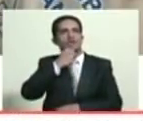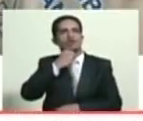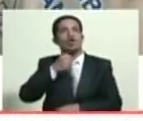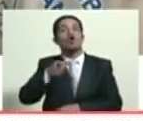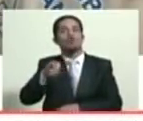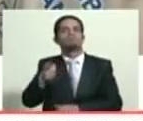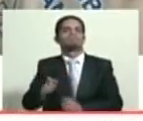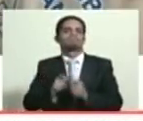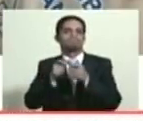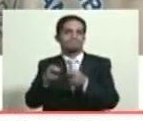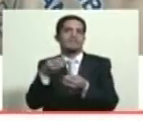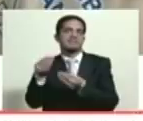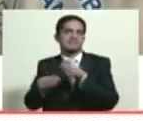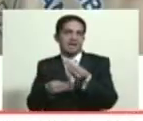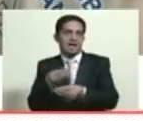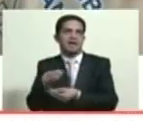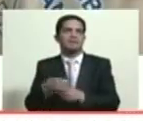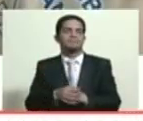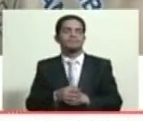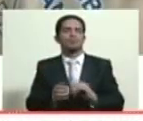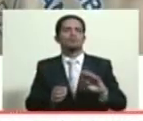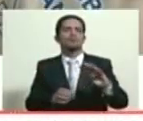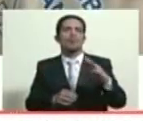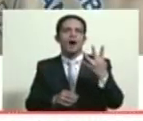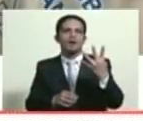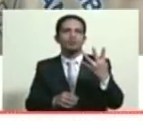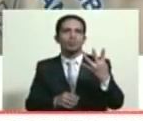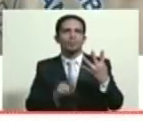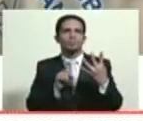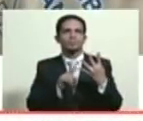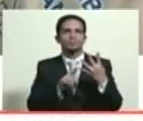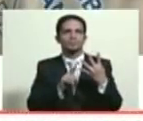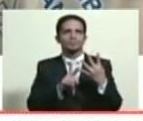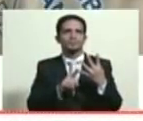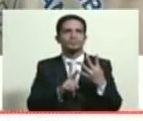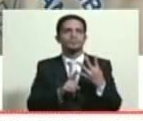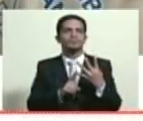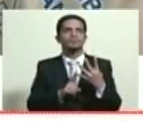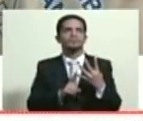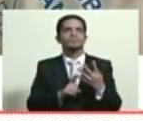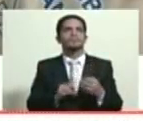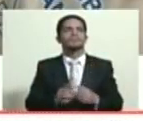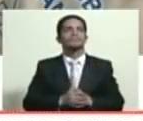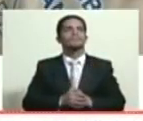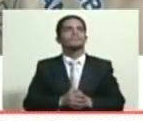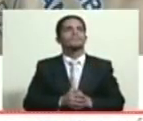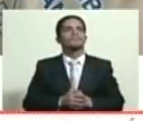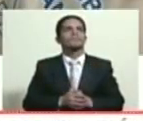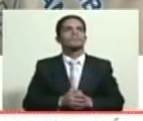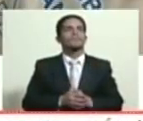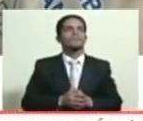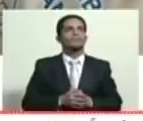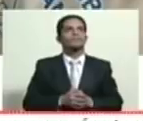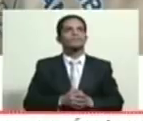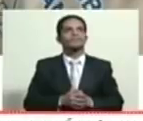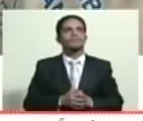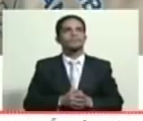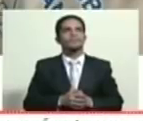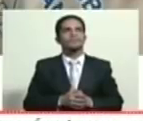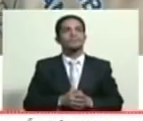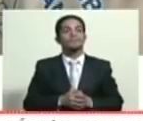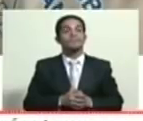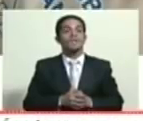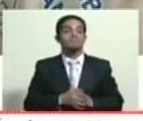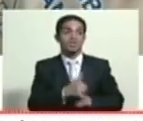acciones correspondientes. Cuarto, oficiar al Servicio Integrado de Administración Aduanera